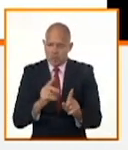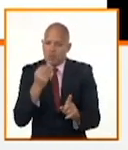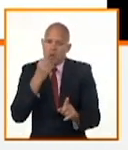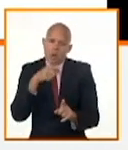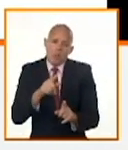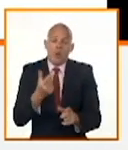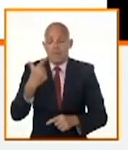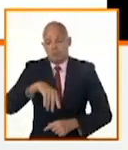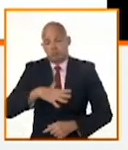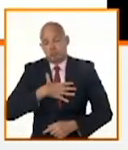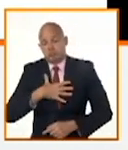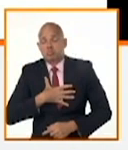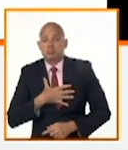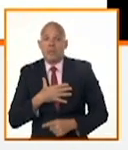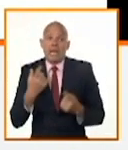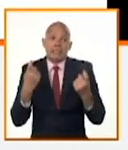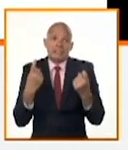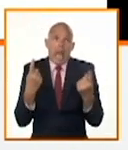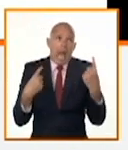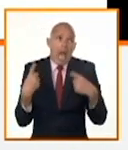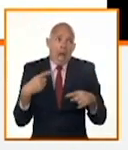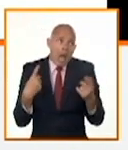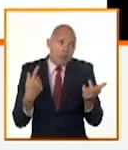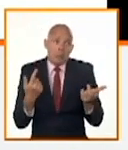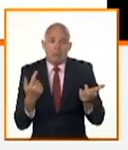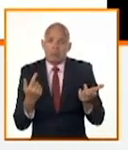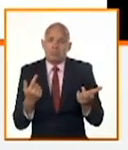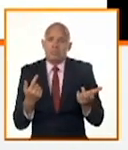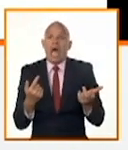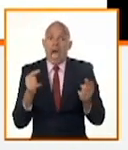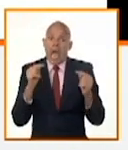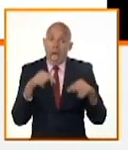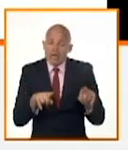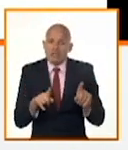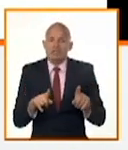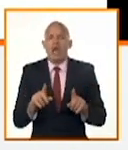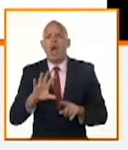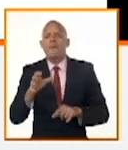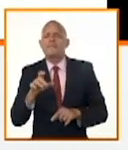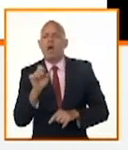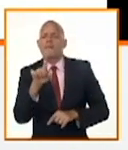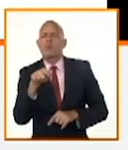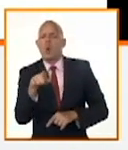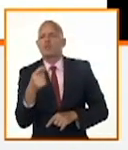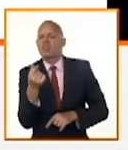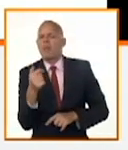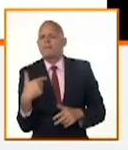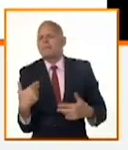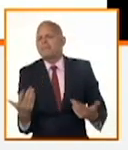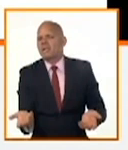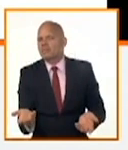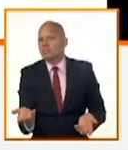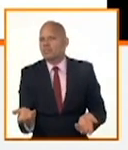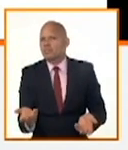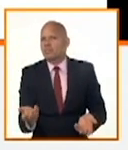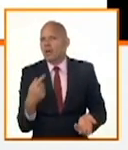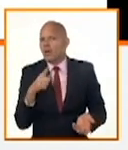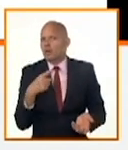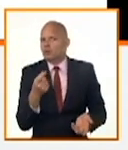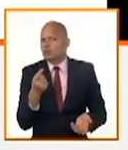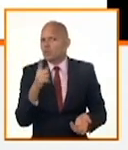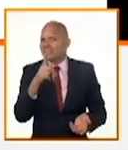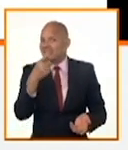un momento determinado Y entonces ahí se requiere conocer el origen y el destino de los fondos volvemos son prácticas son prácticas internacionales